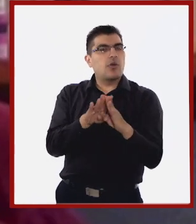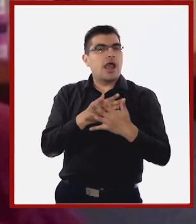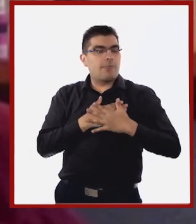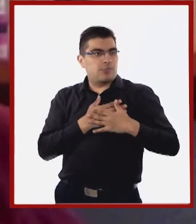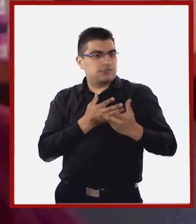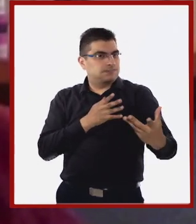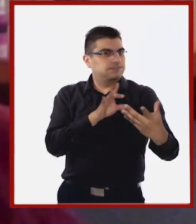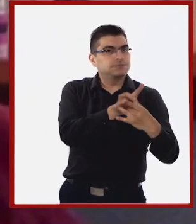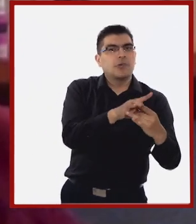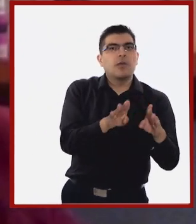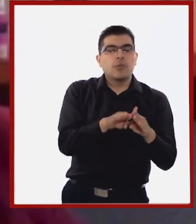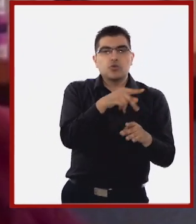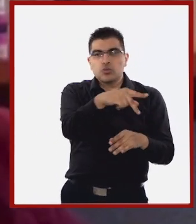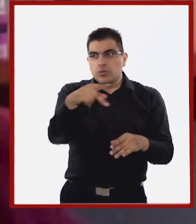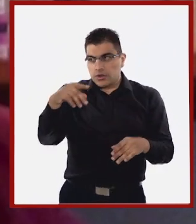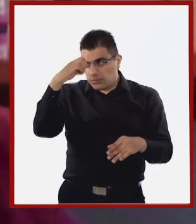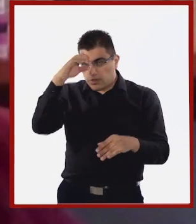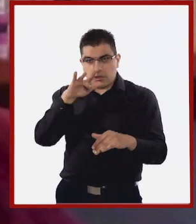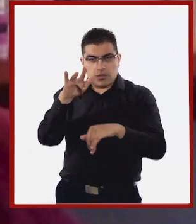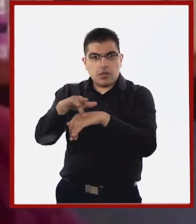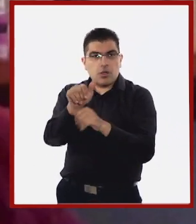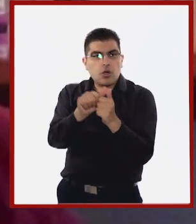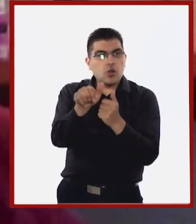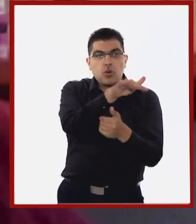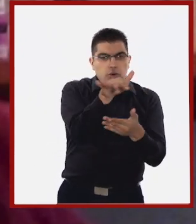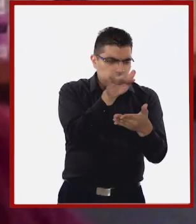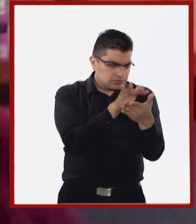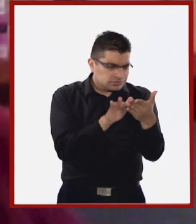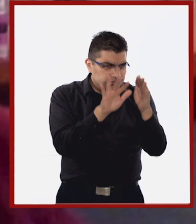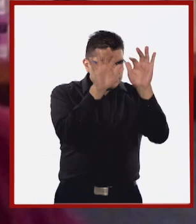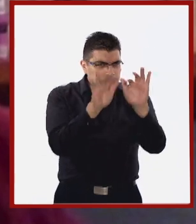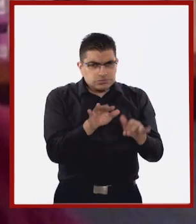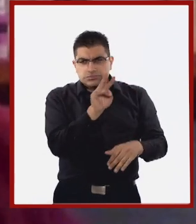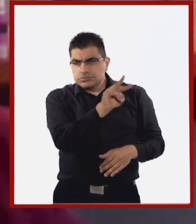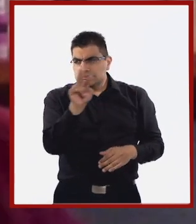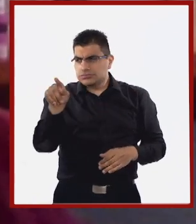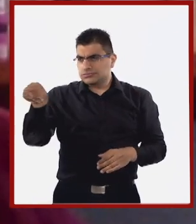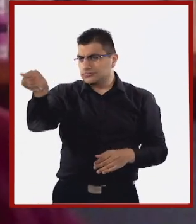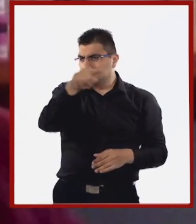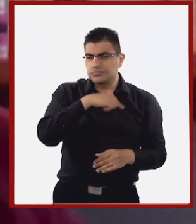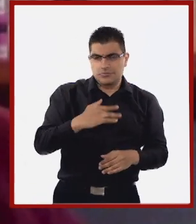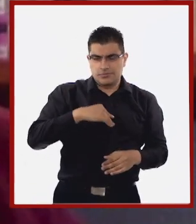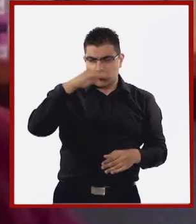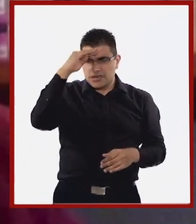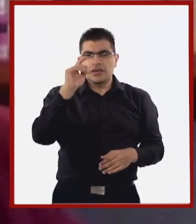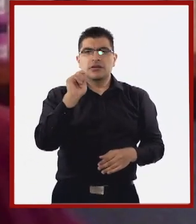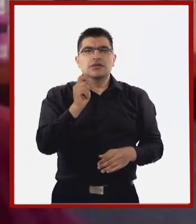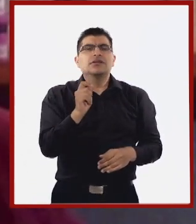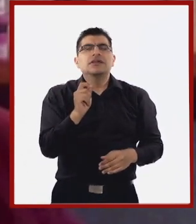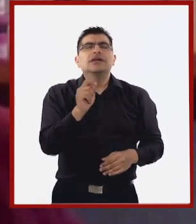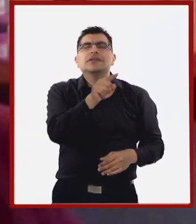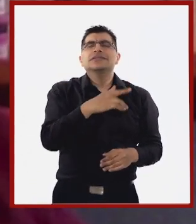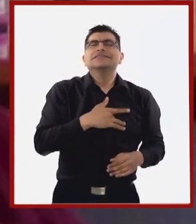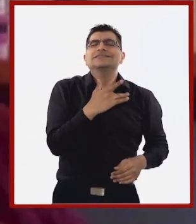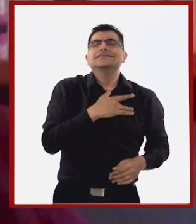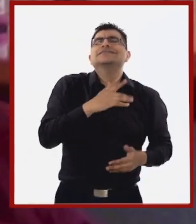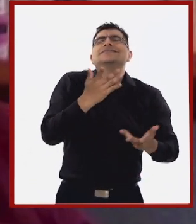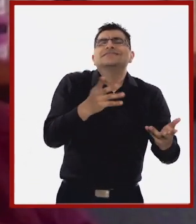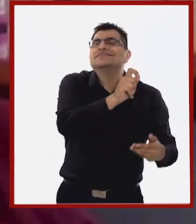Por medio de nuestras experiencias con los textos, ¿no? Preguntar no solamente qué pensaste, sino qué sentiste,